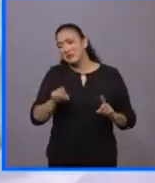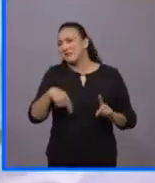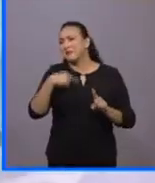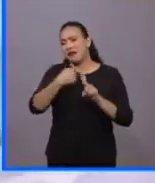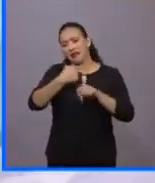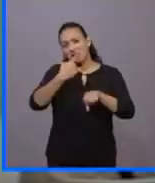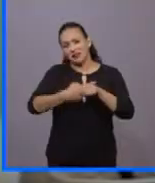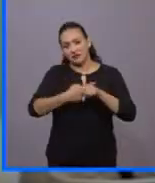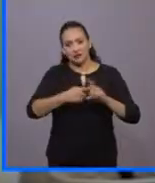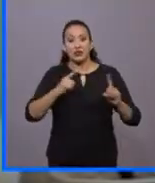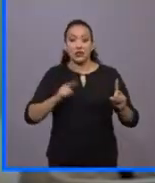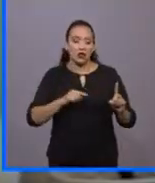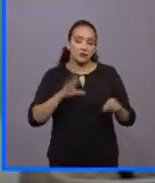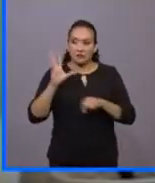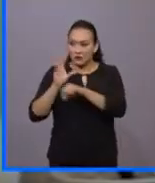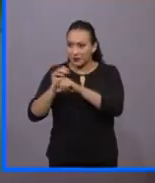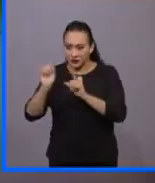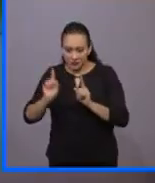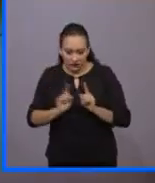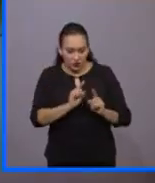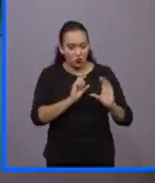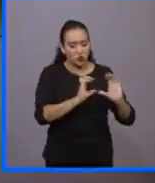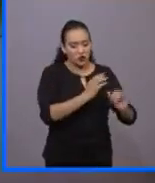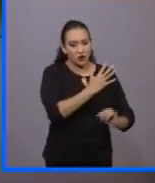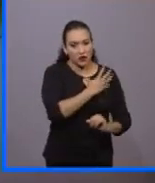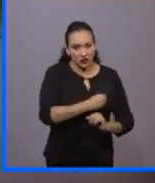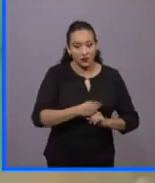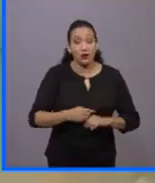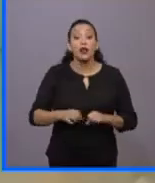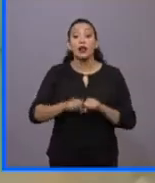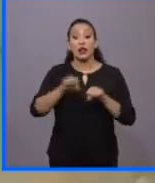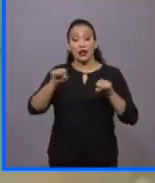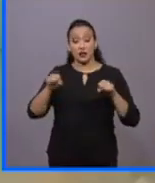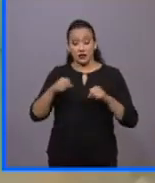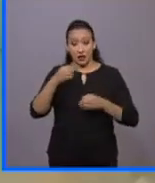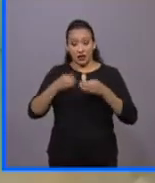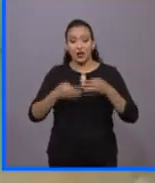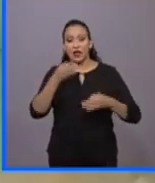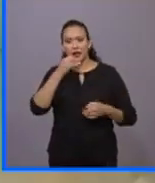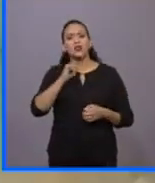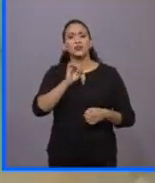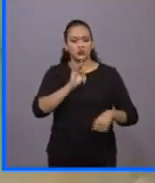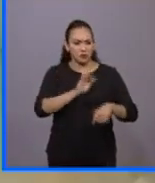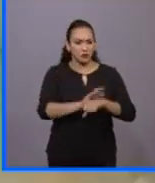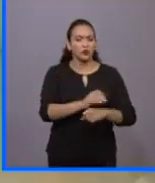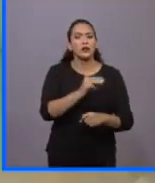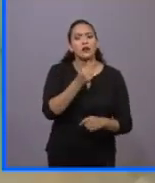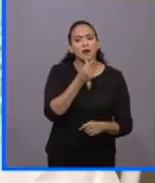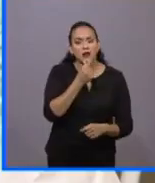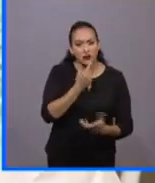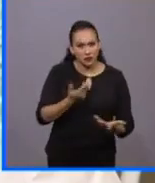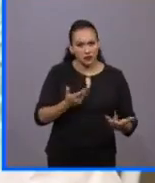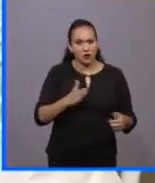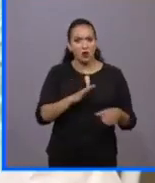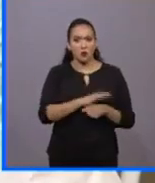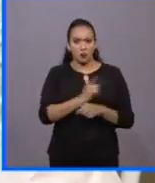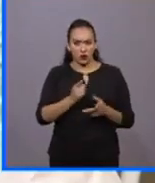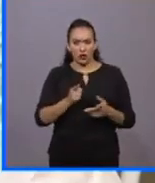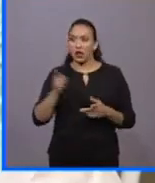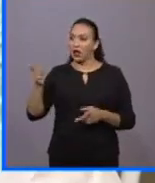médicas. La Sala concedió la protección de la justicia al infante con el fin de que las autoridades justificaran